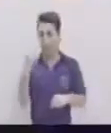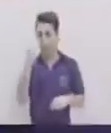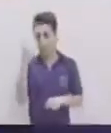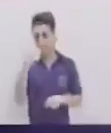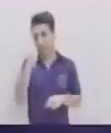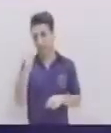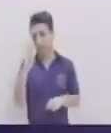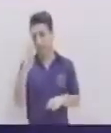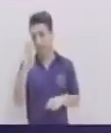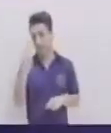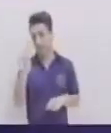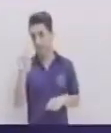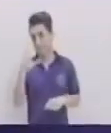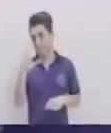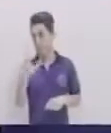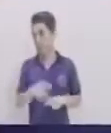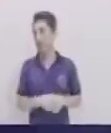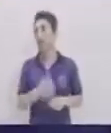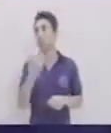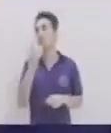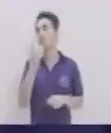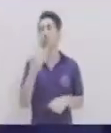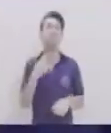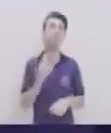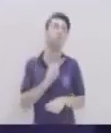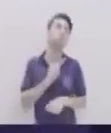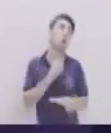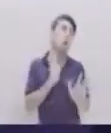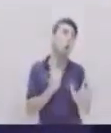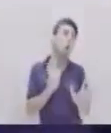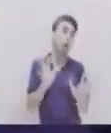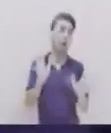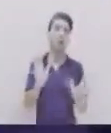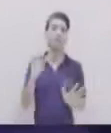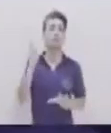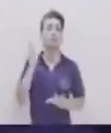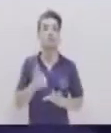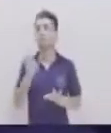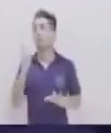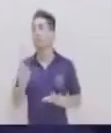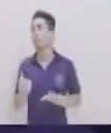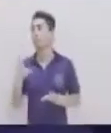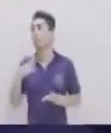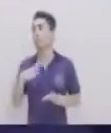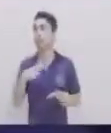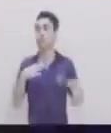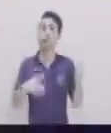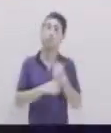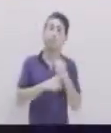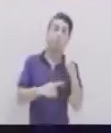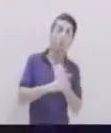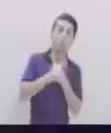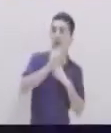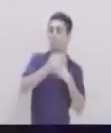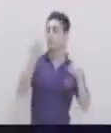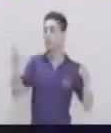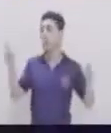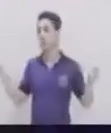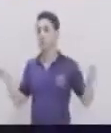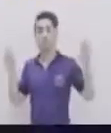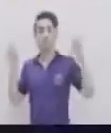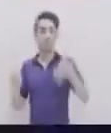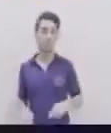Isabel. Isabel prefería estar sola porque siempre tenía inconvenientes con las